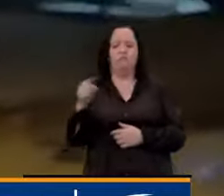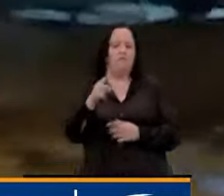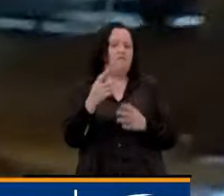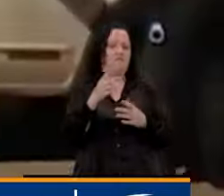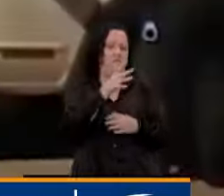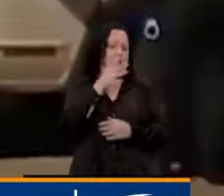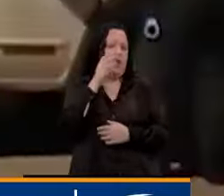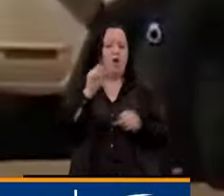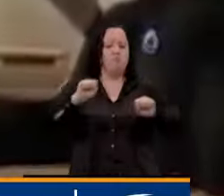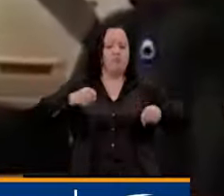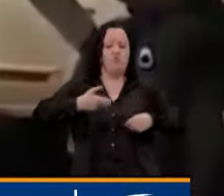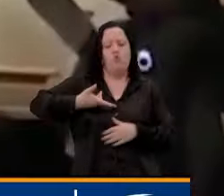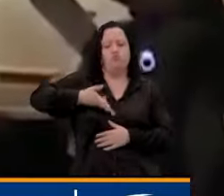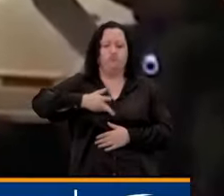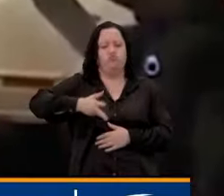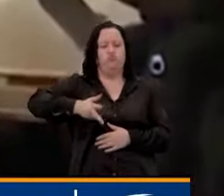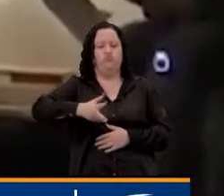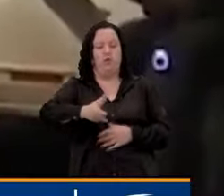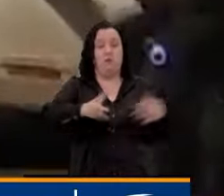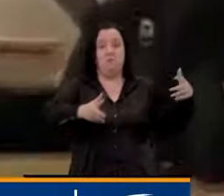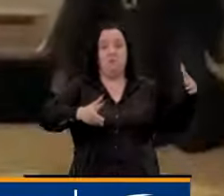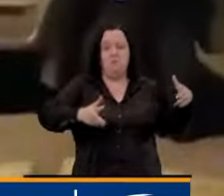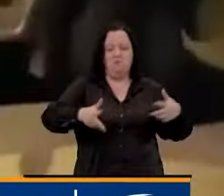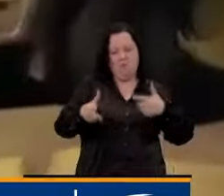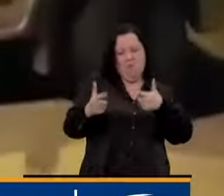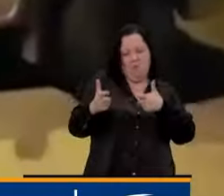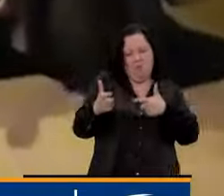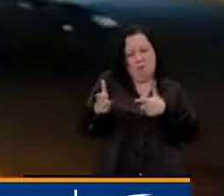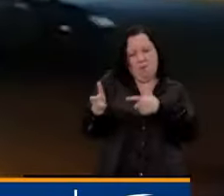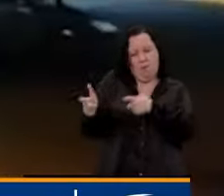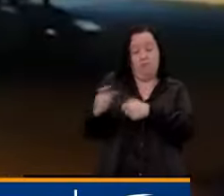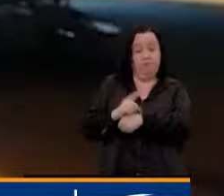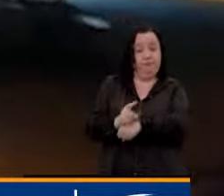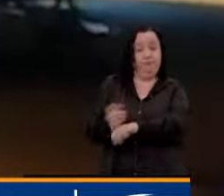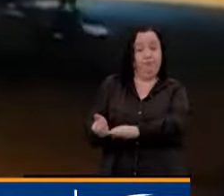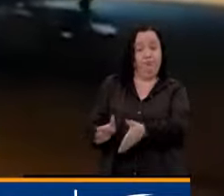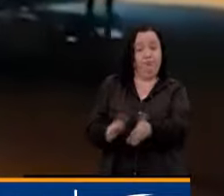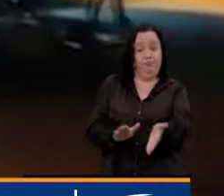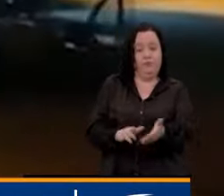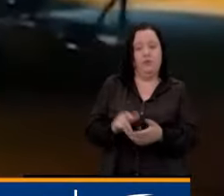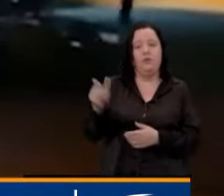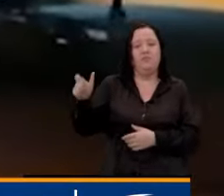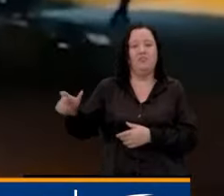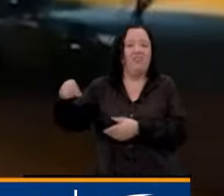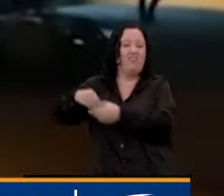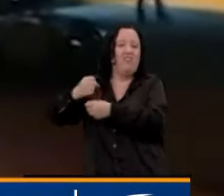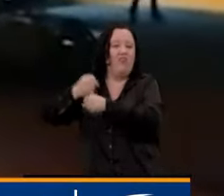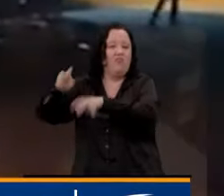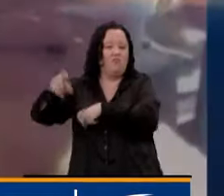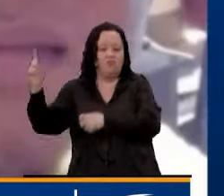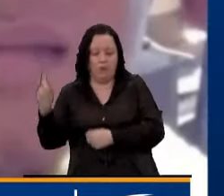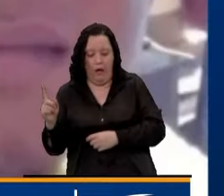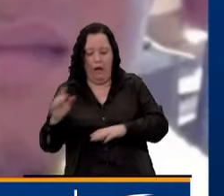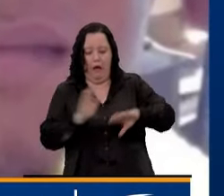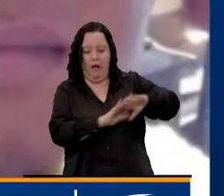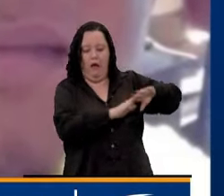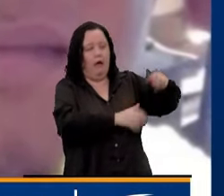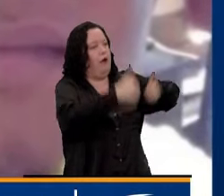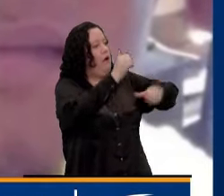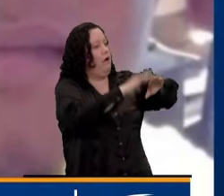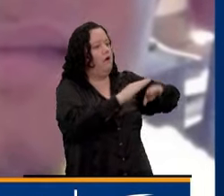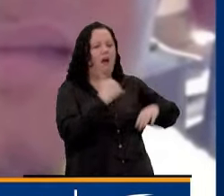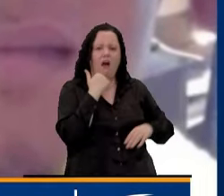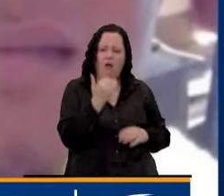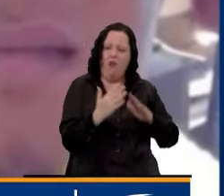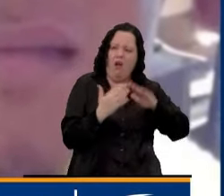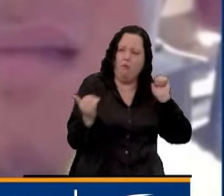una motocicleta cuando fueron ultimados a bala. Murieron de manera inmediata y un parcelero fue el que dio aviso a las autoridades. No se conocía que tenían amenazas